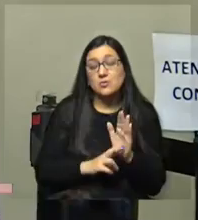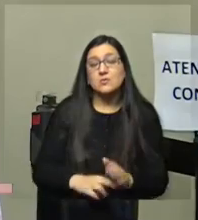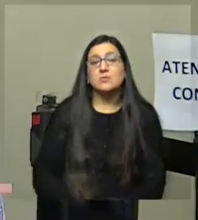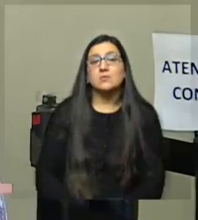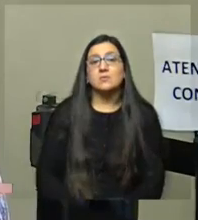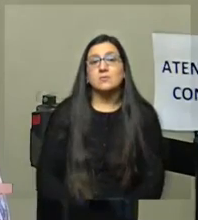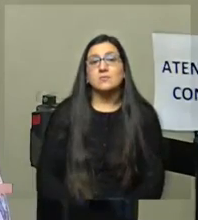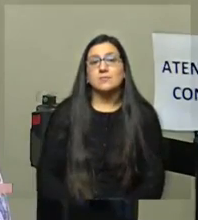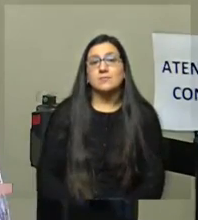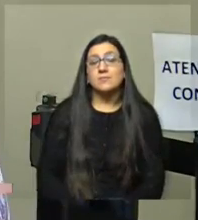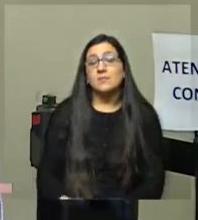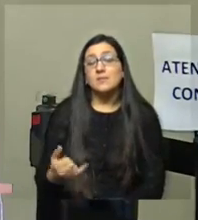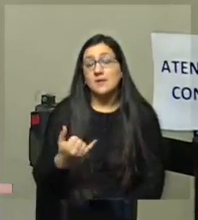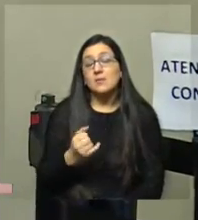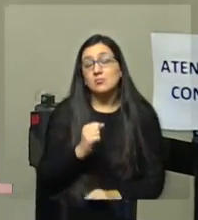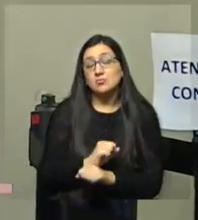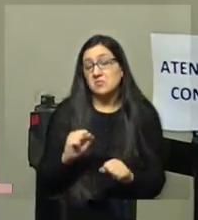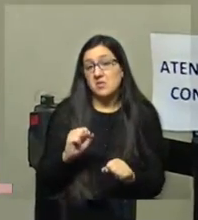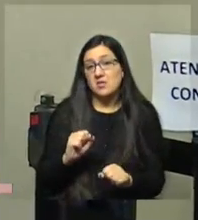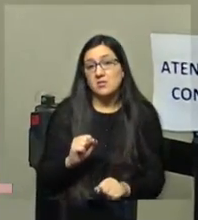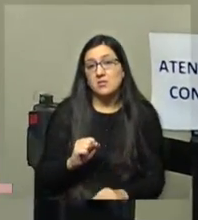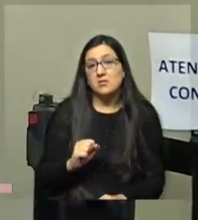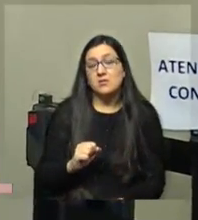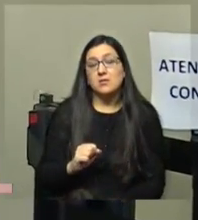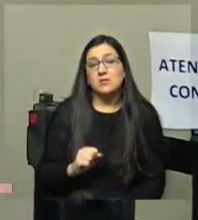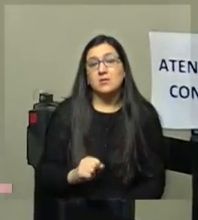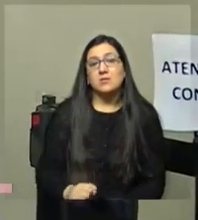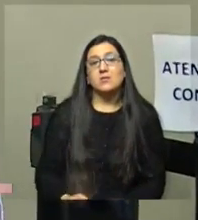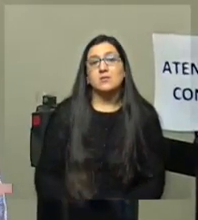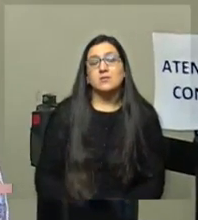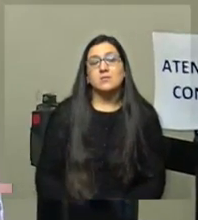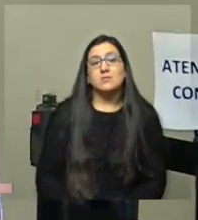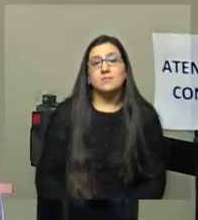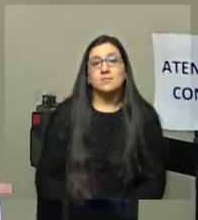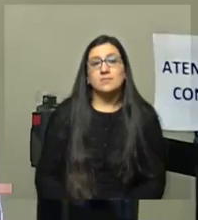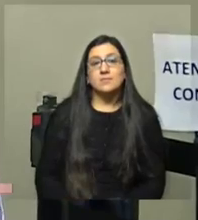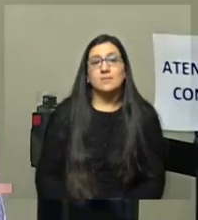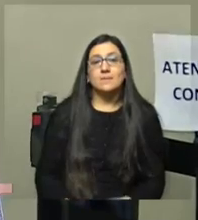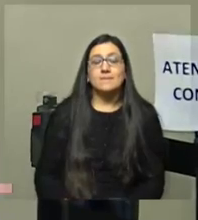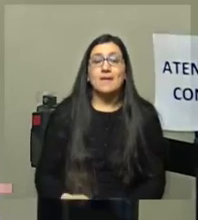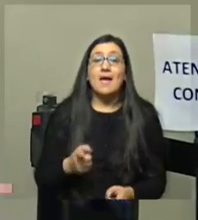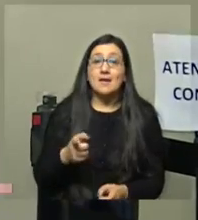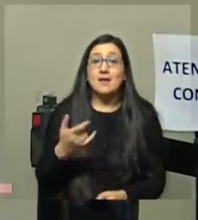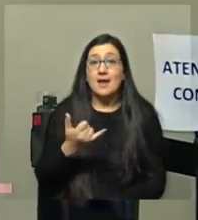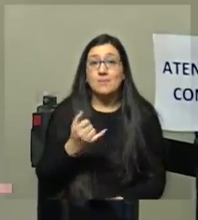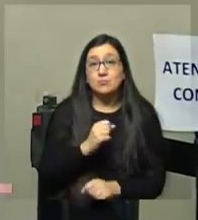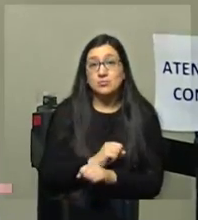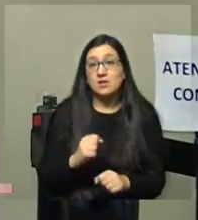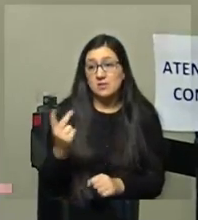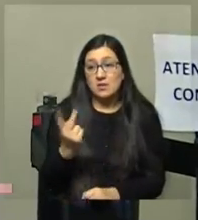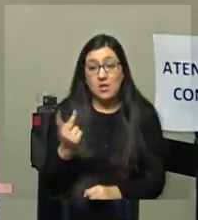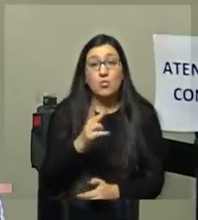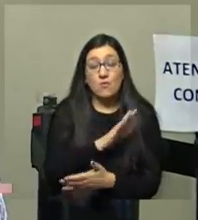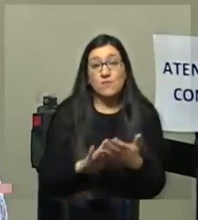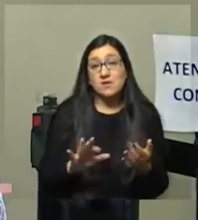curriculares, van a tener posibilidad, porque obviamente el socioeconómico, si lo cumple uno, lo cumple el otro. Ahí tienen sí la posibilidad de tener dos,